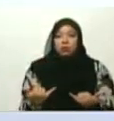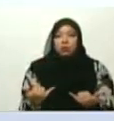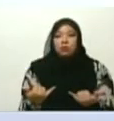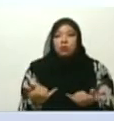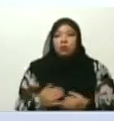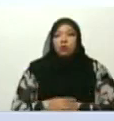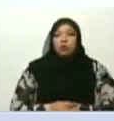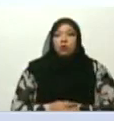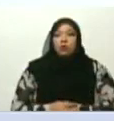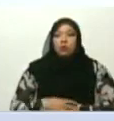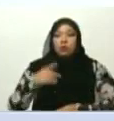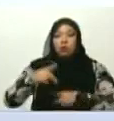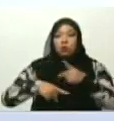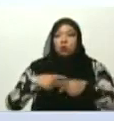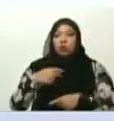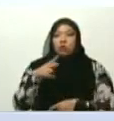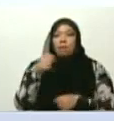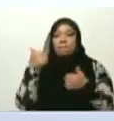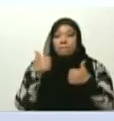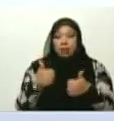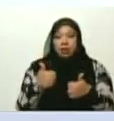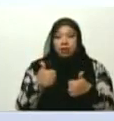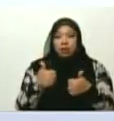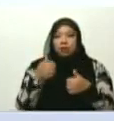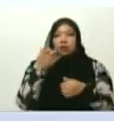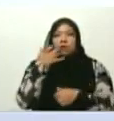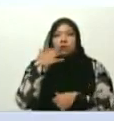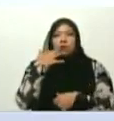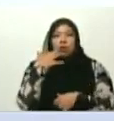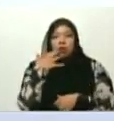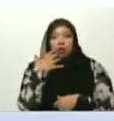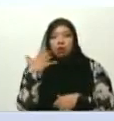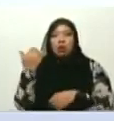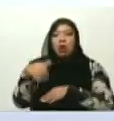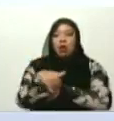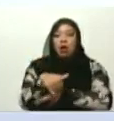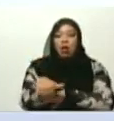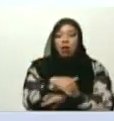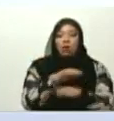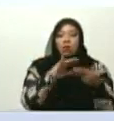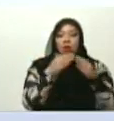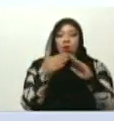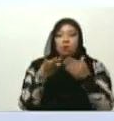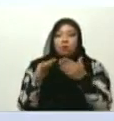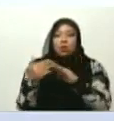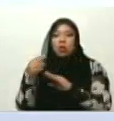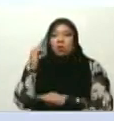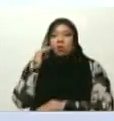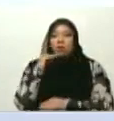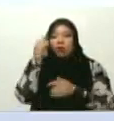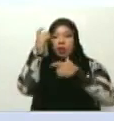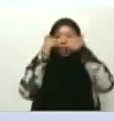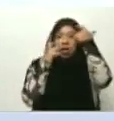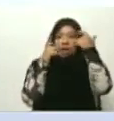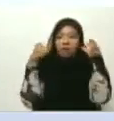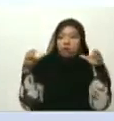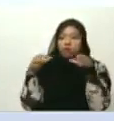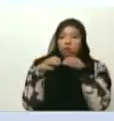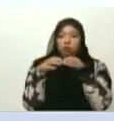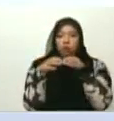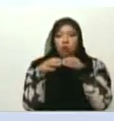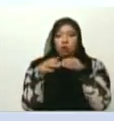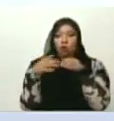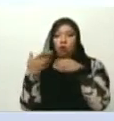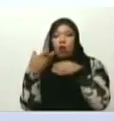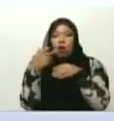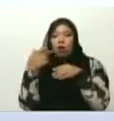Por eso el llamado a nuestra gente es hacerlo bien. El ejemplo que nos dieron en las calles, en las comunidades, en la UH, estas estructuras